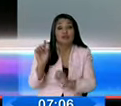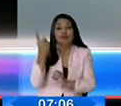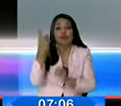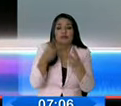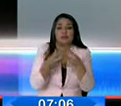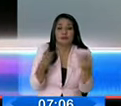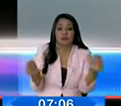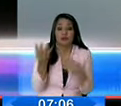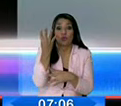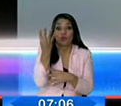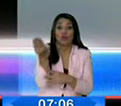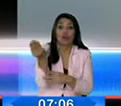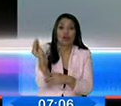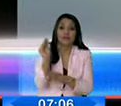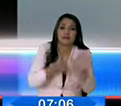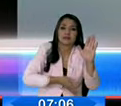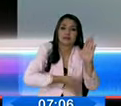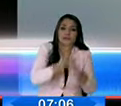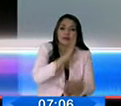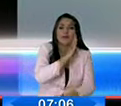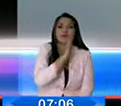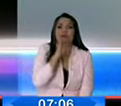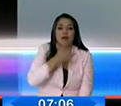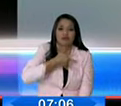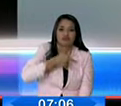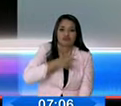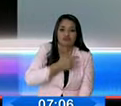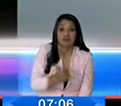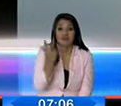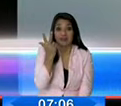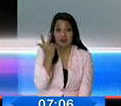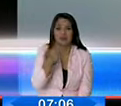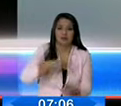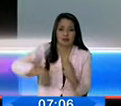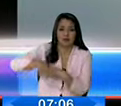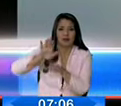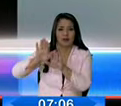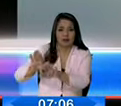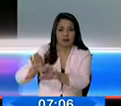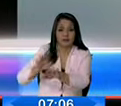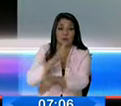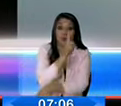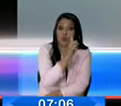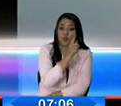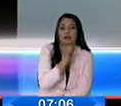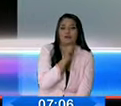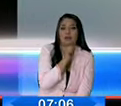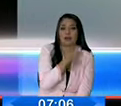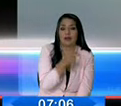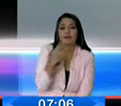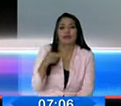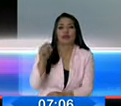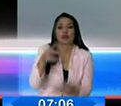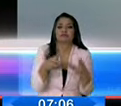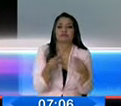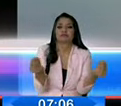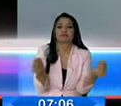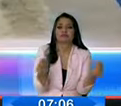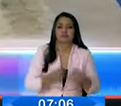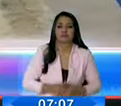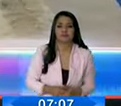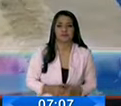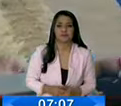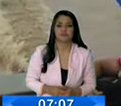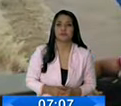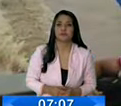sido 4 chicos que han estado ahí, de los 4, los 3 están aquí incluso en el cuartel. Y solo mi hijo es el que no aparece.